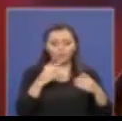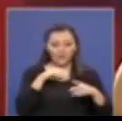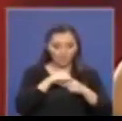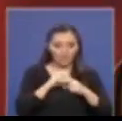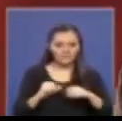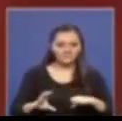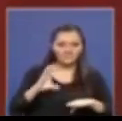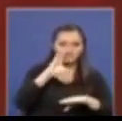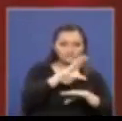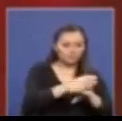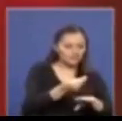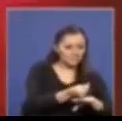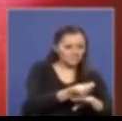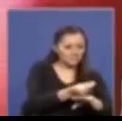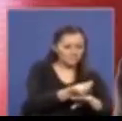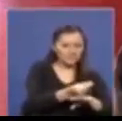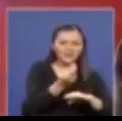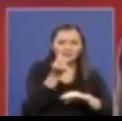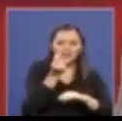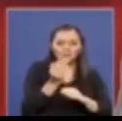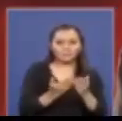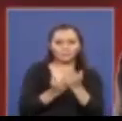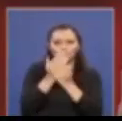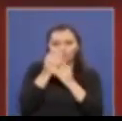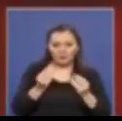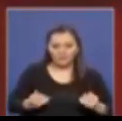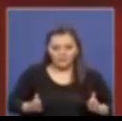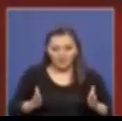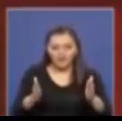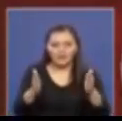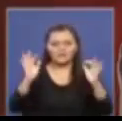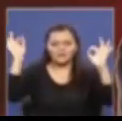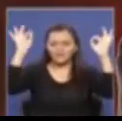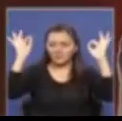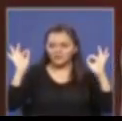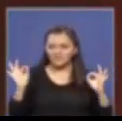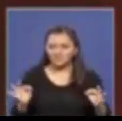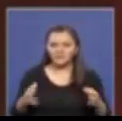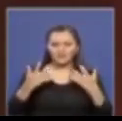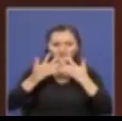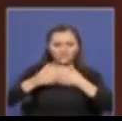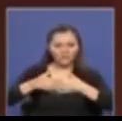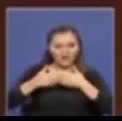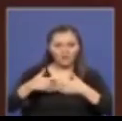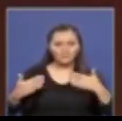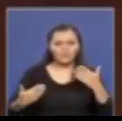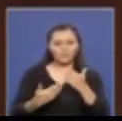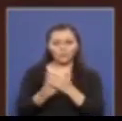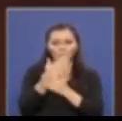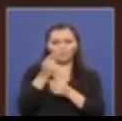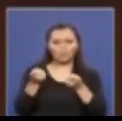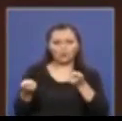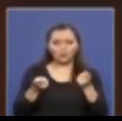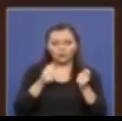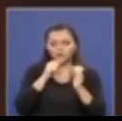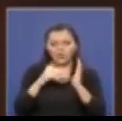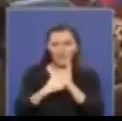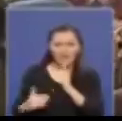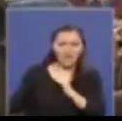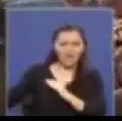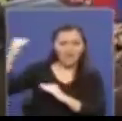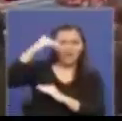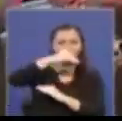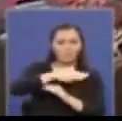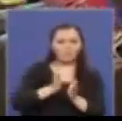para generar capacidades. Hoy tenemos mejores carreteras, energías, proyectos multipropósitos para control de inundaciones, mejores